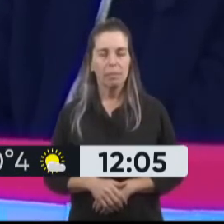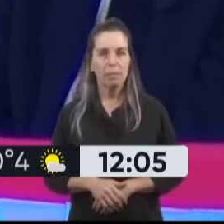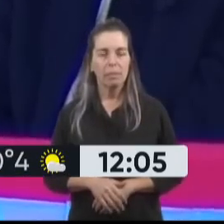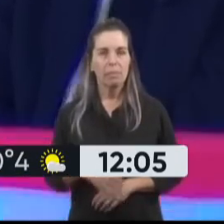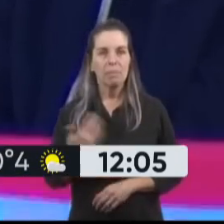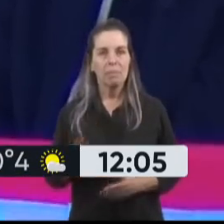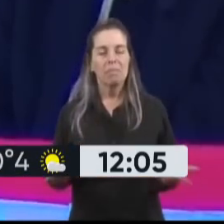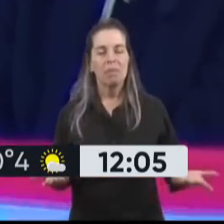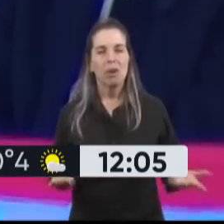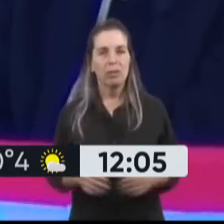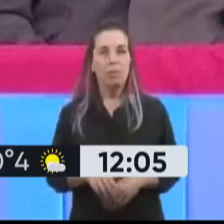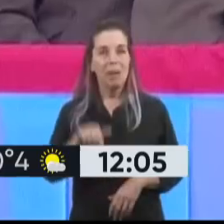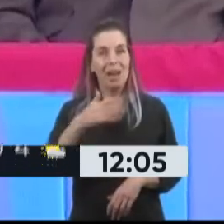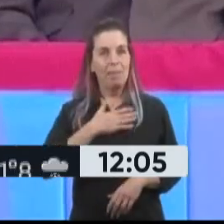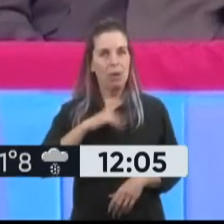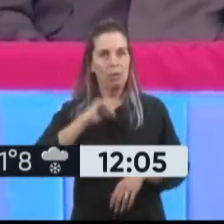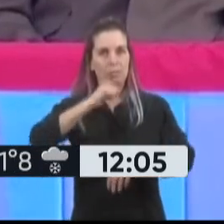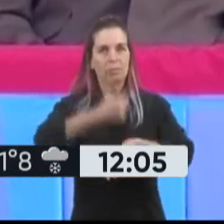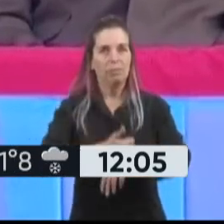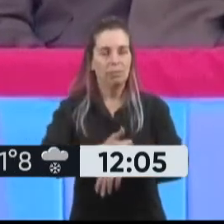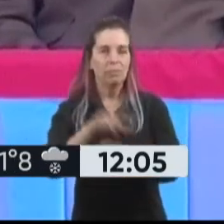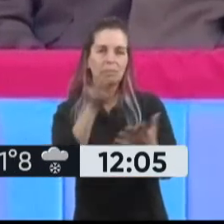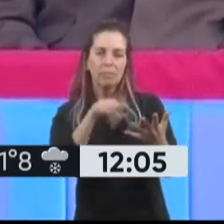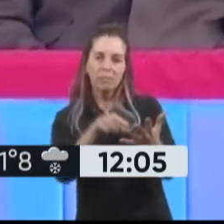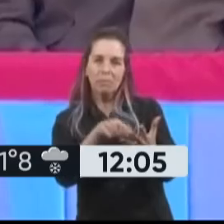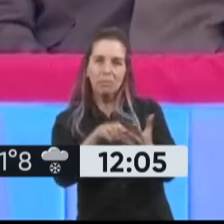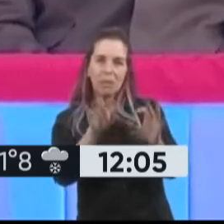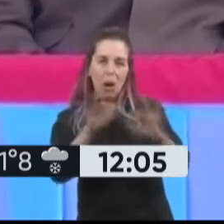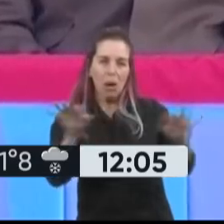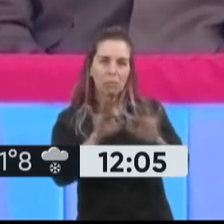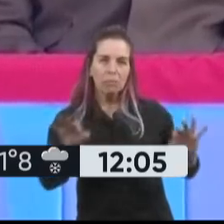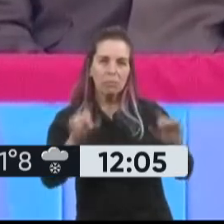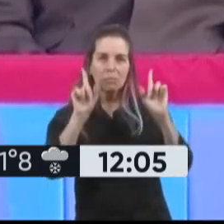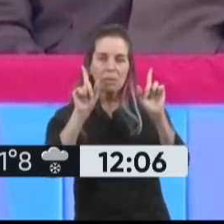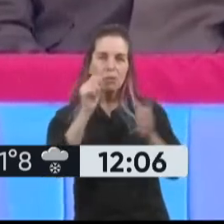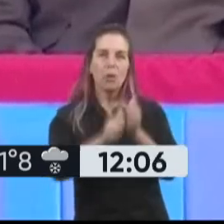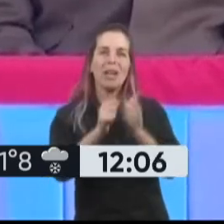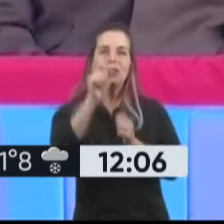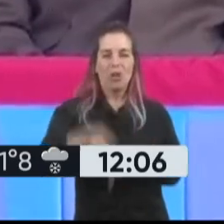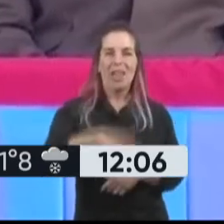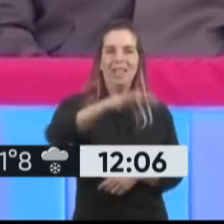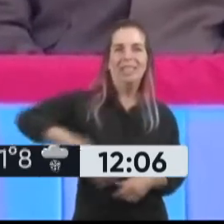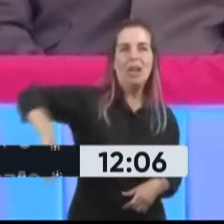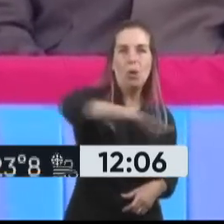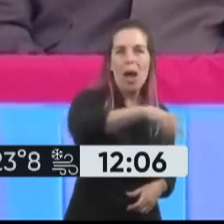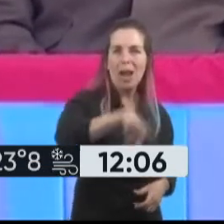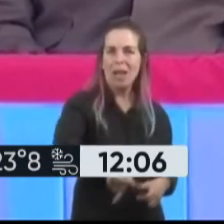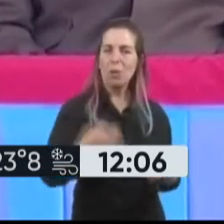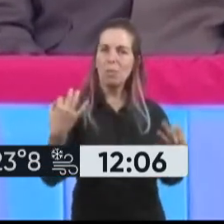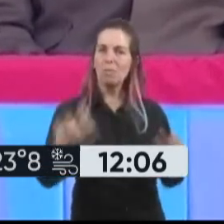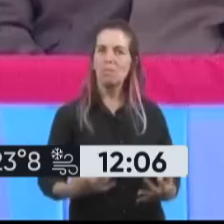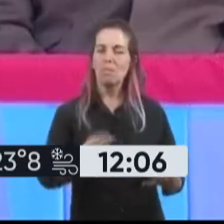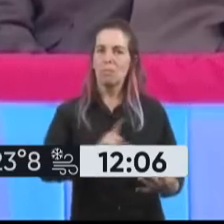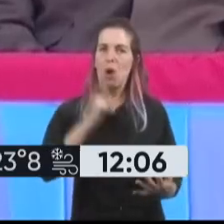Por eso, estar aquí y leer las históricas palabras que velan sobre el predio es sin duda un baño de humildad y